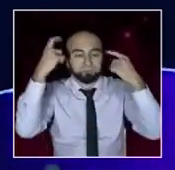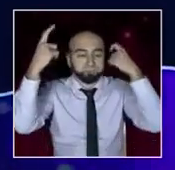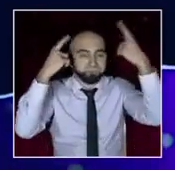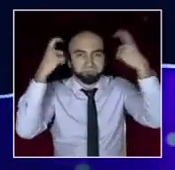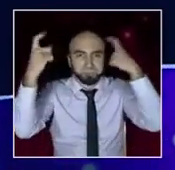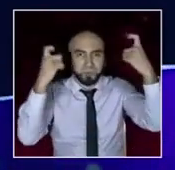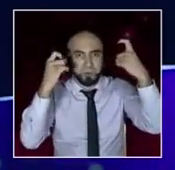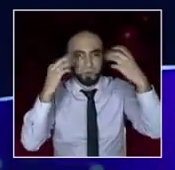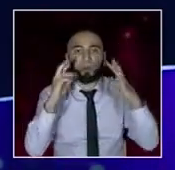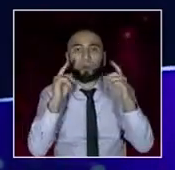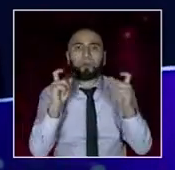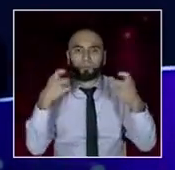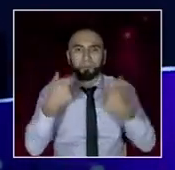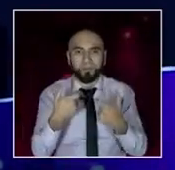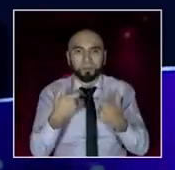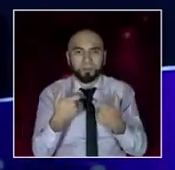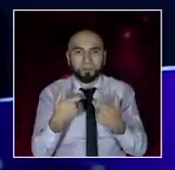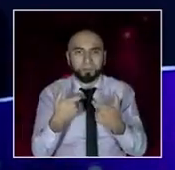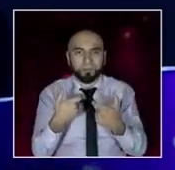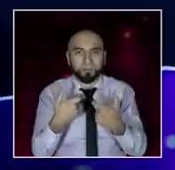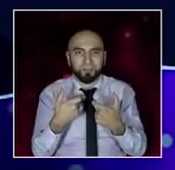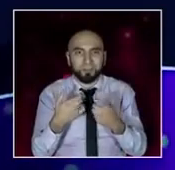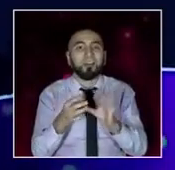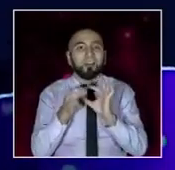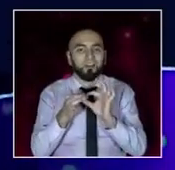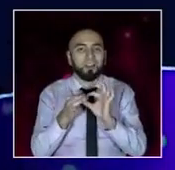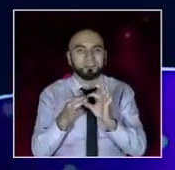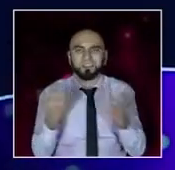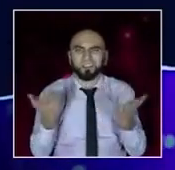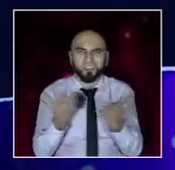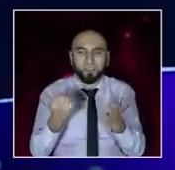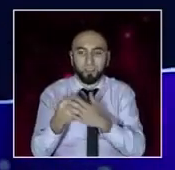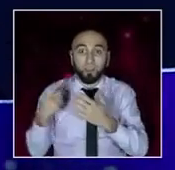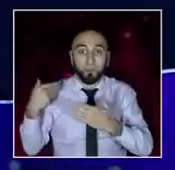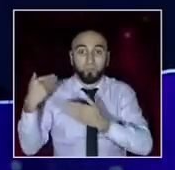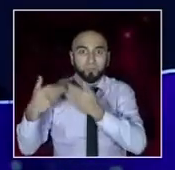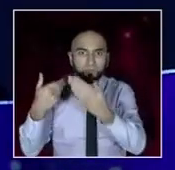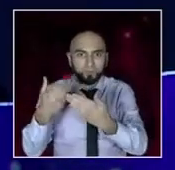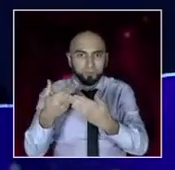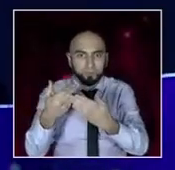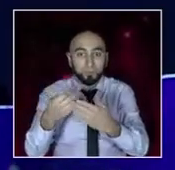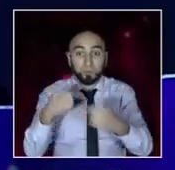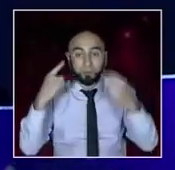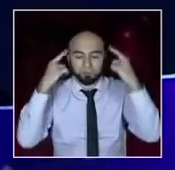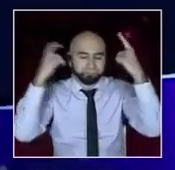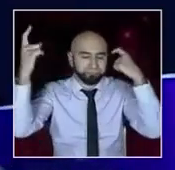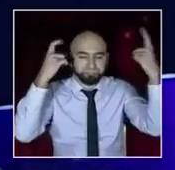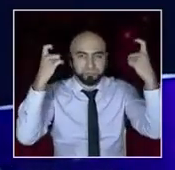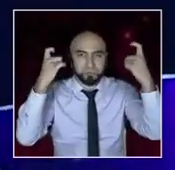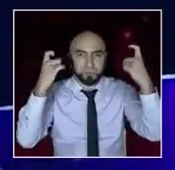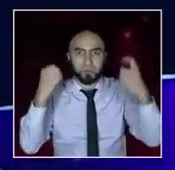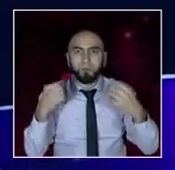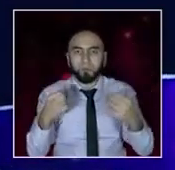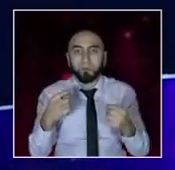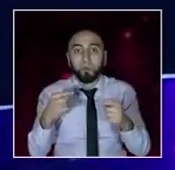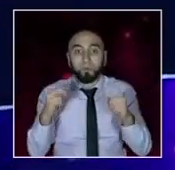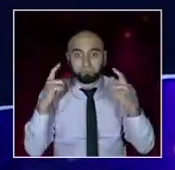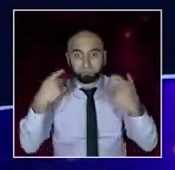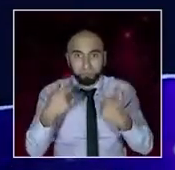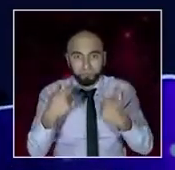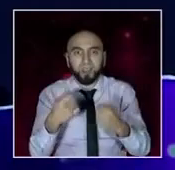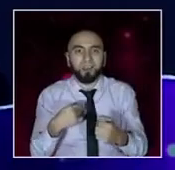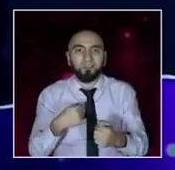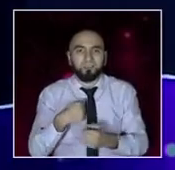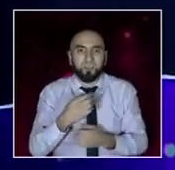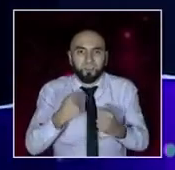diseñadas por la evolución para mantenernos con vida, porque el mundo está lleno de amenazas. ¿Y qué significa